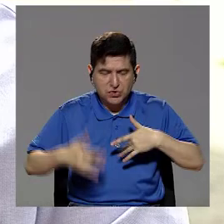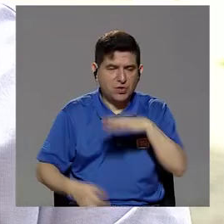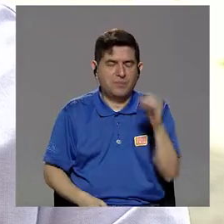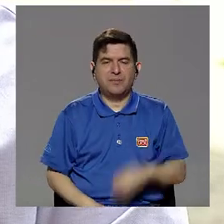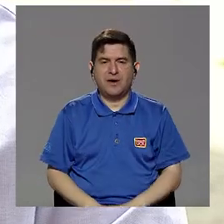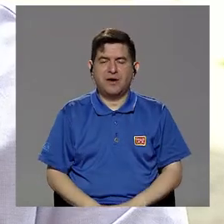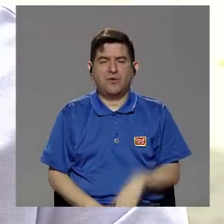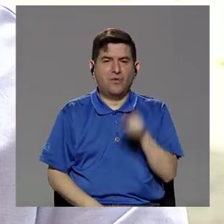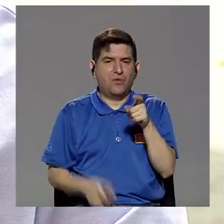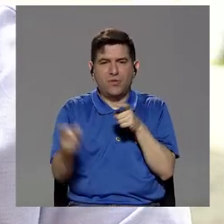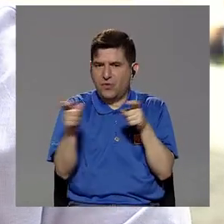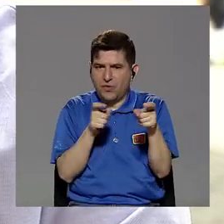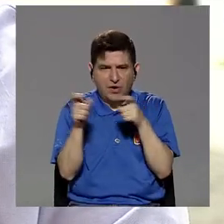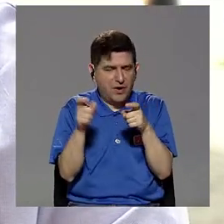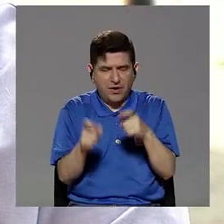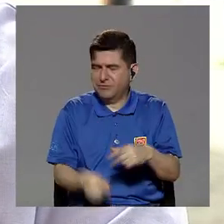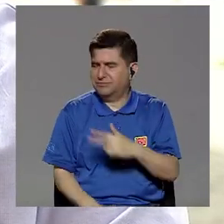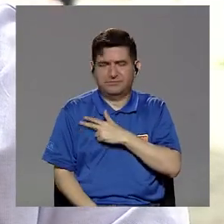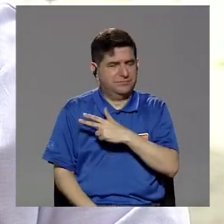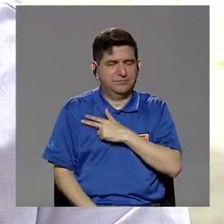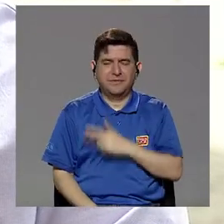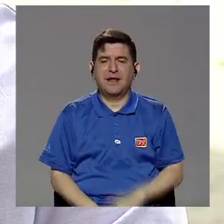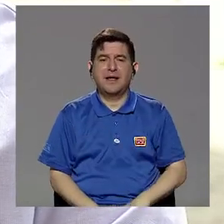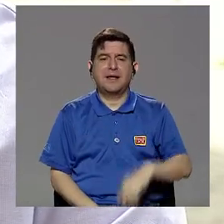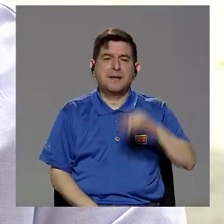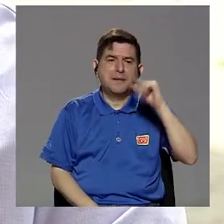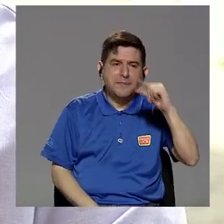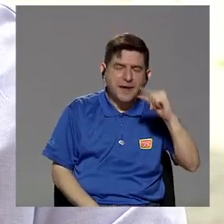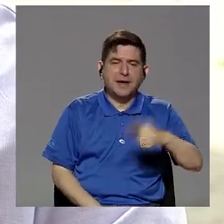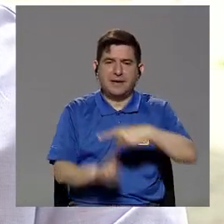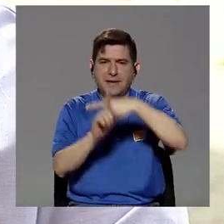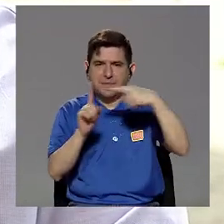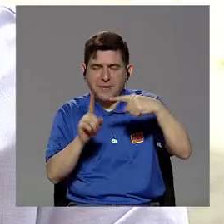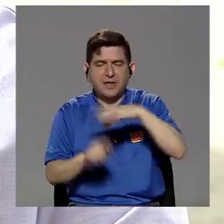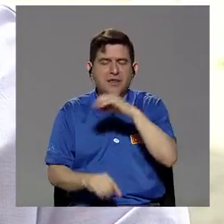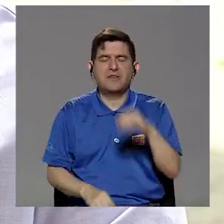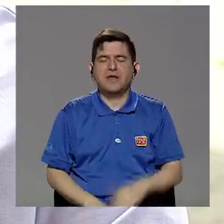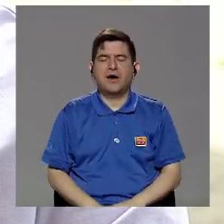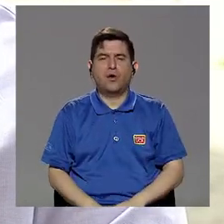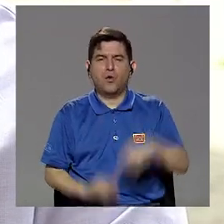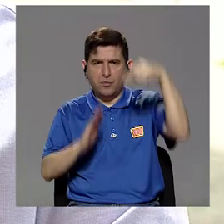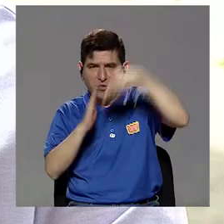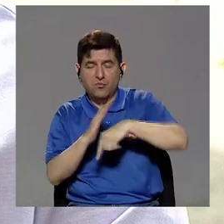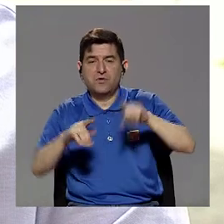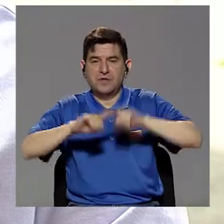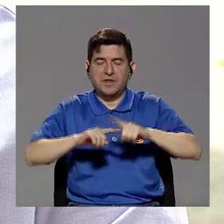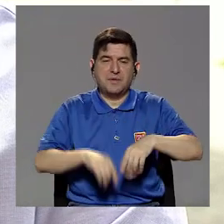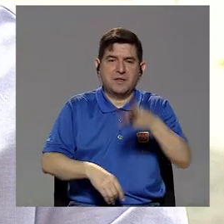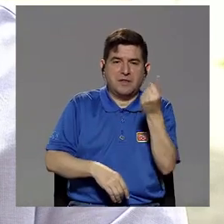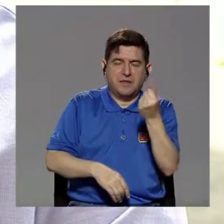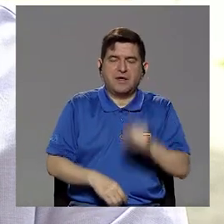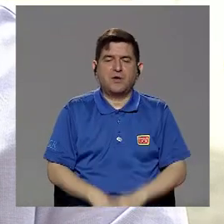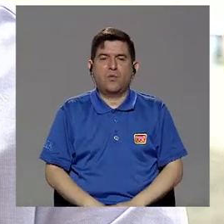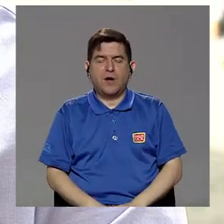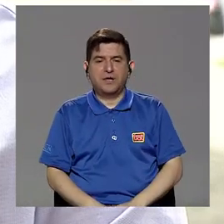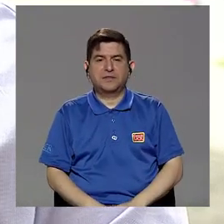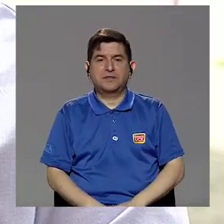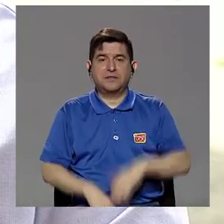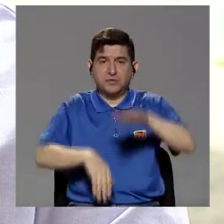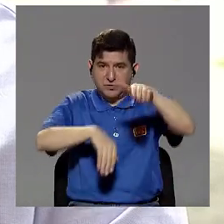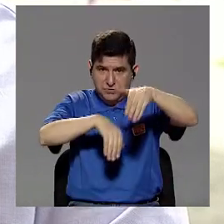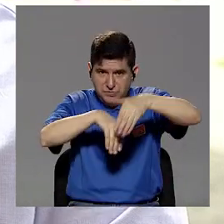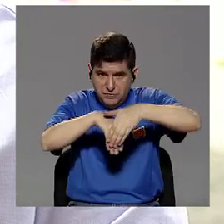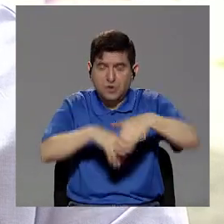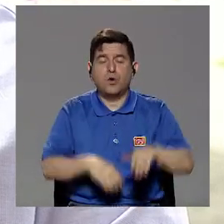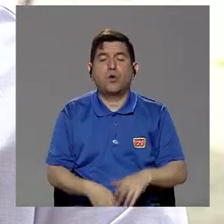síntomas, o más bien la incontinencia en leve, moderada y severa, dependiendo de qué tantos toallas o pañalitos usen. Eso es muy importante para nosotros. No